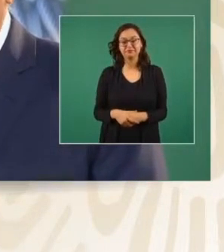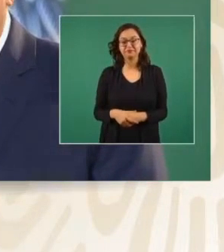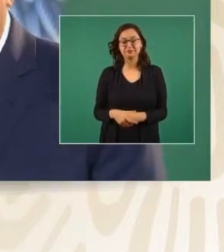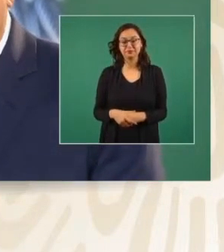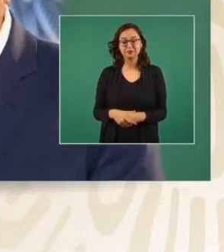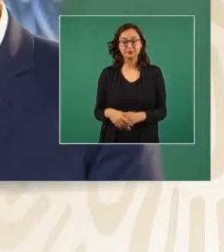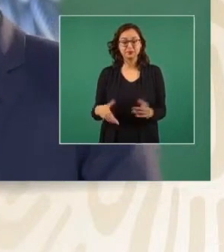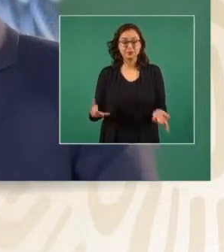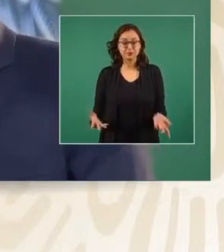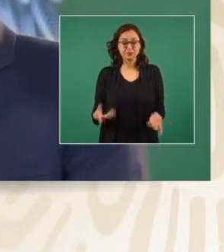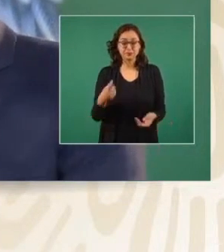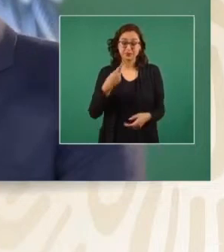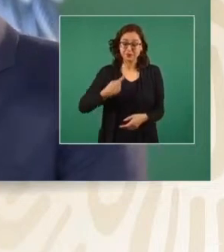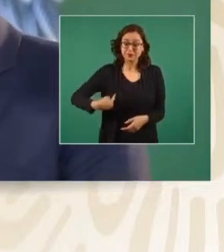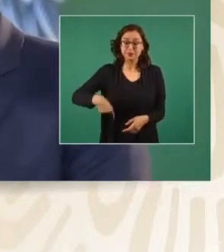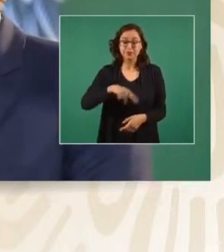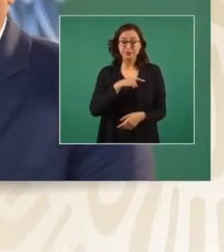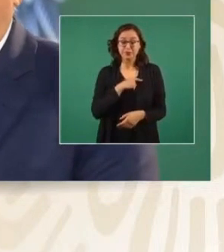Nosotros